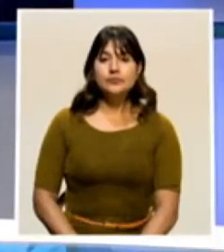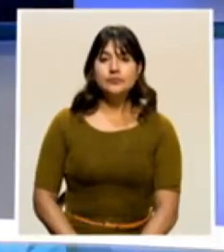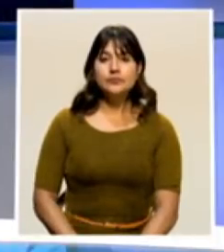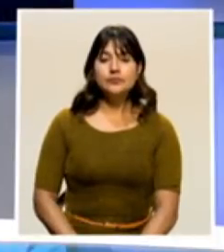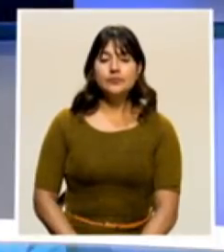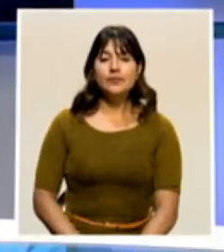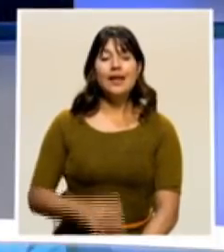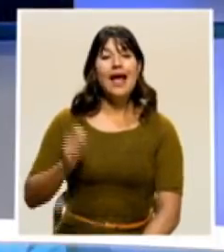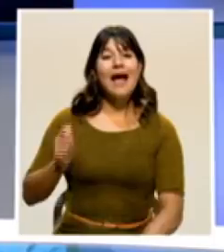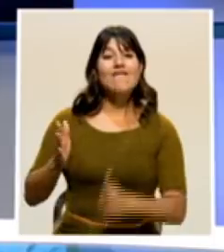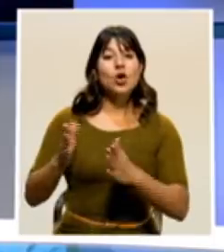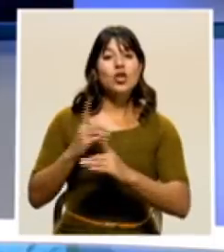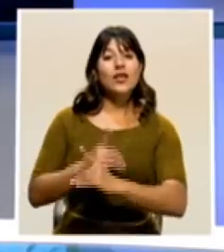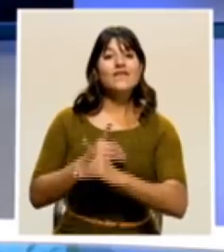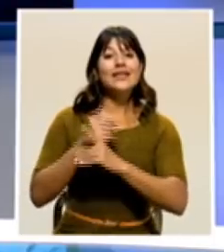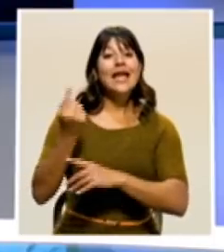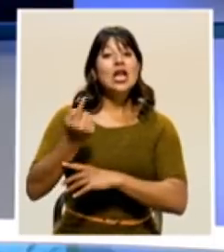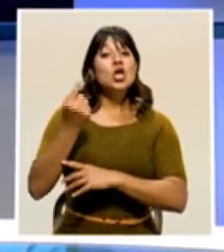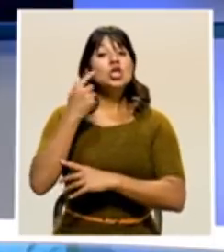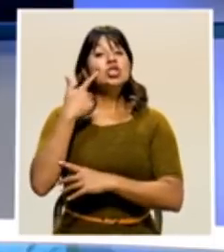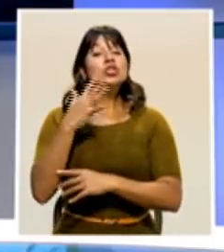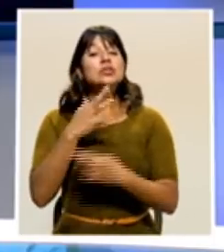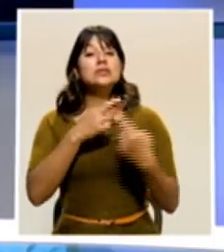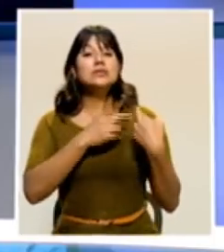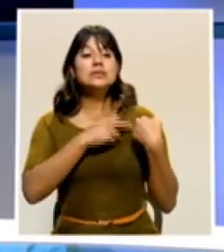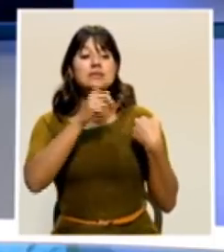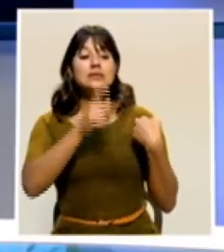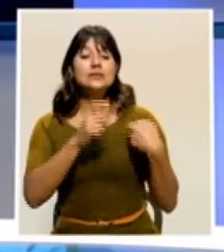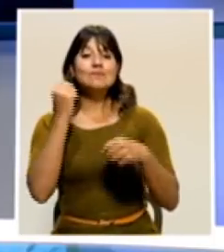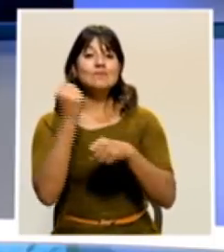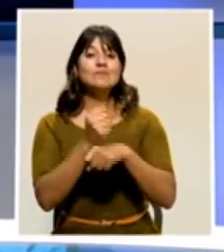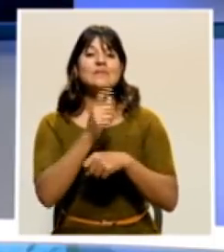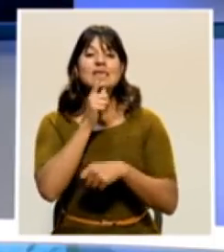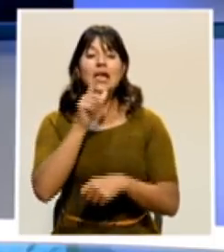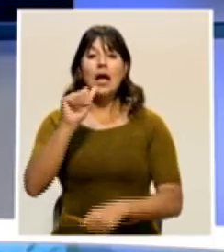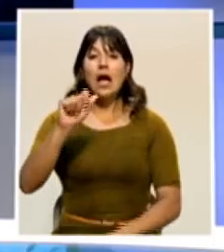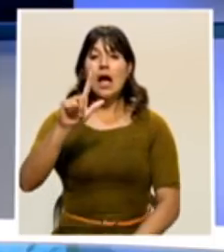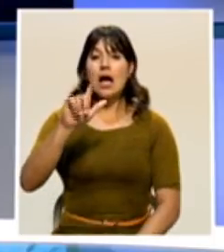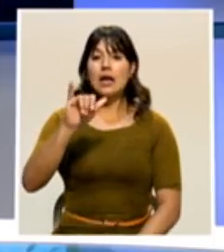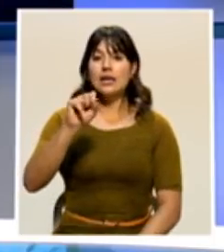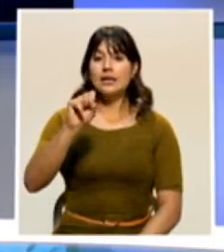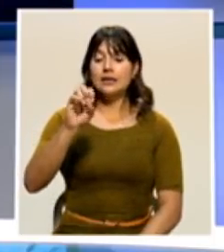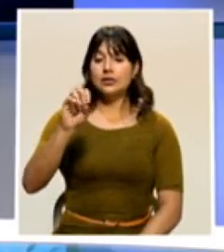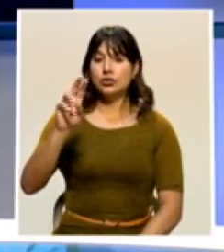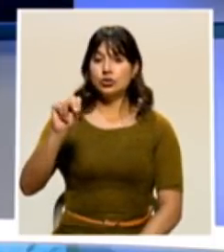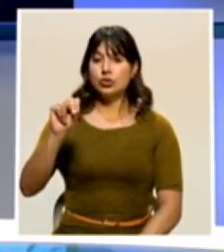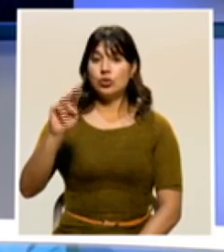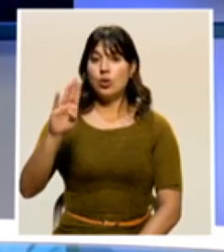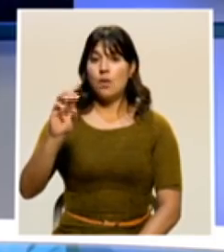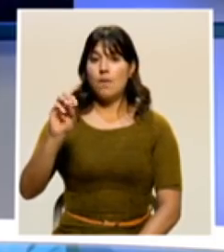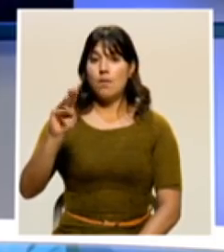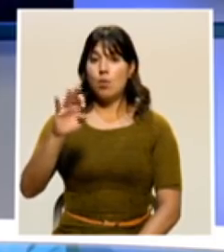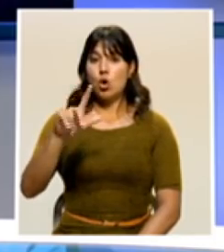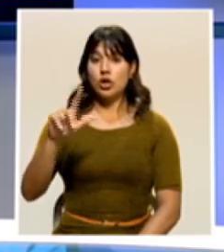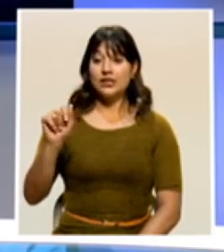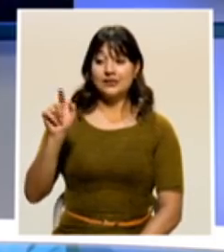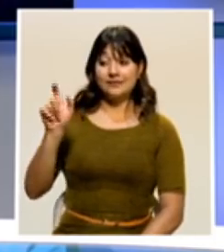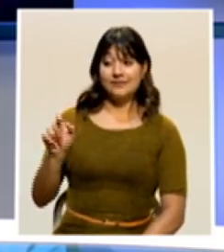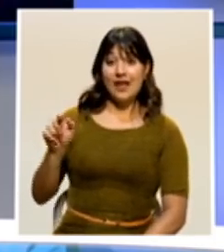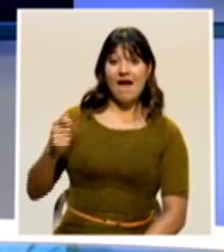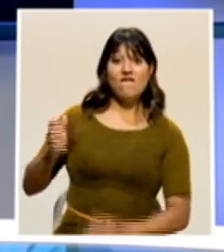El abogado del único sospechoso del homicidio de Alison Bonilla solicitó un cambio de medidas cautelares para